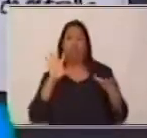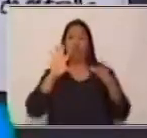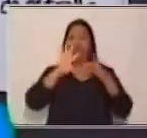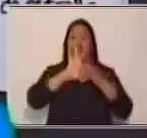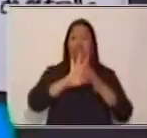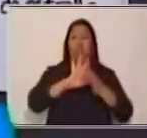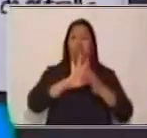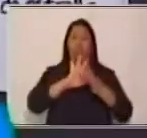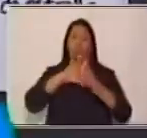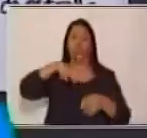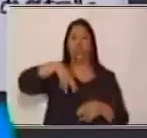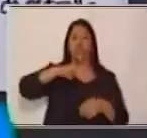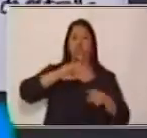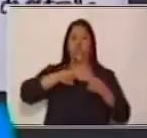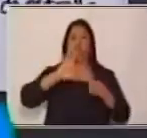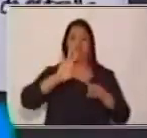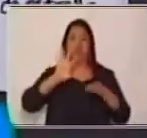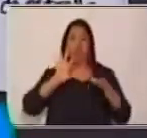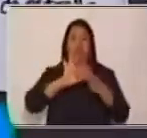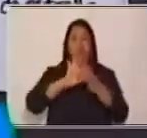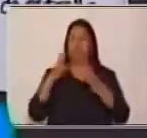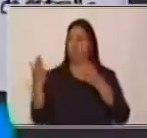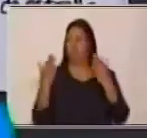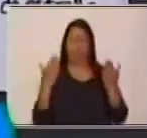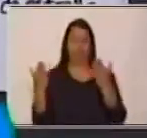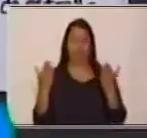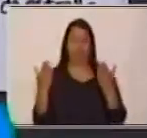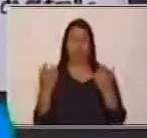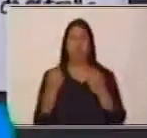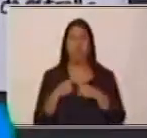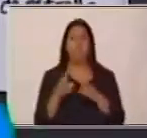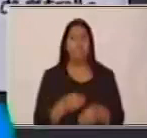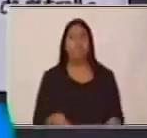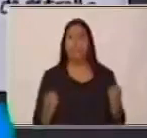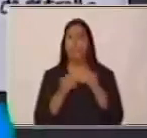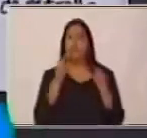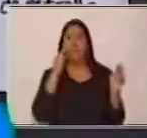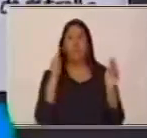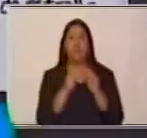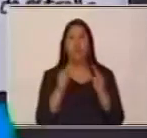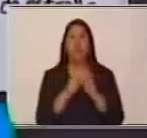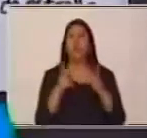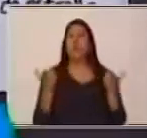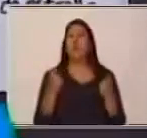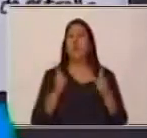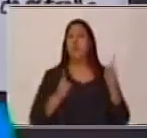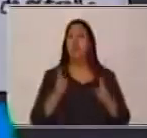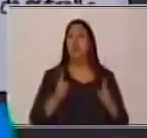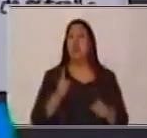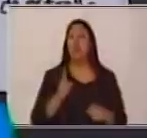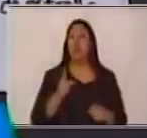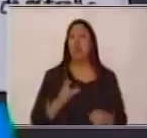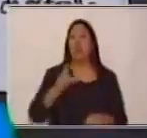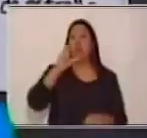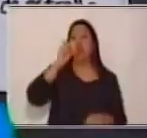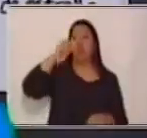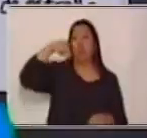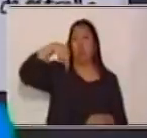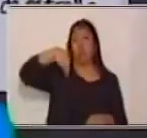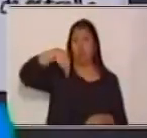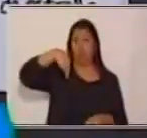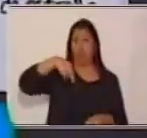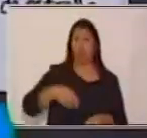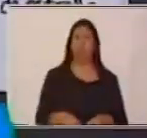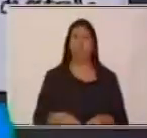utilicemos al momento de comparar, pero el más conocido sería como, el nexo como. ¿Te recuerdas de las preposiciones que